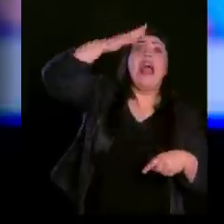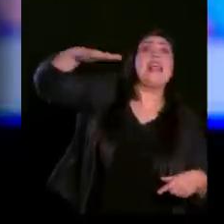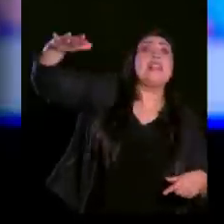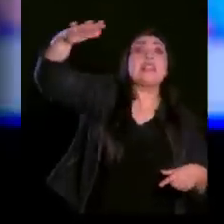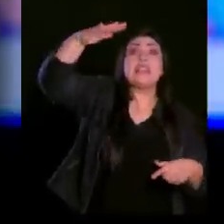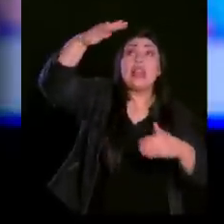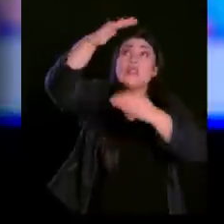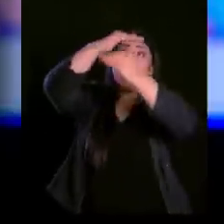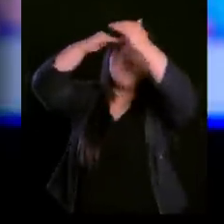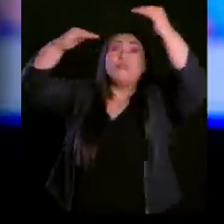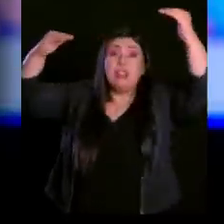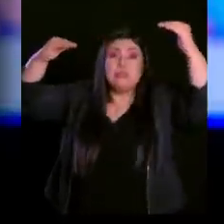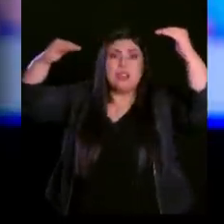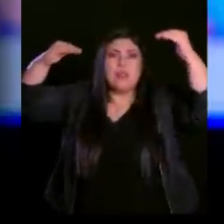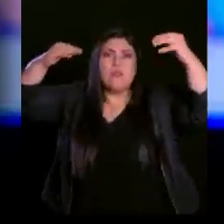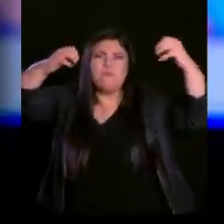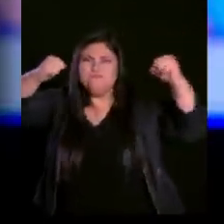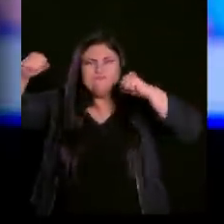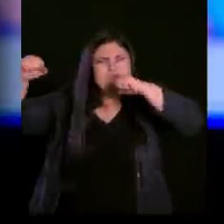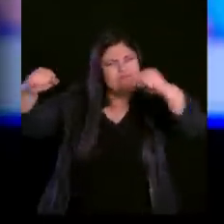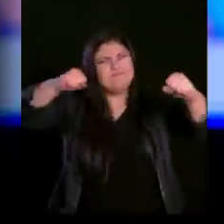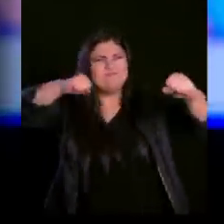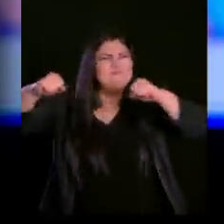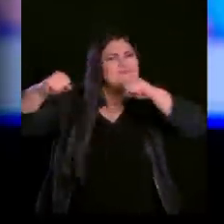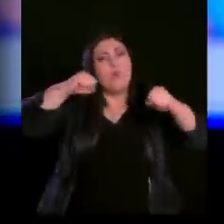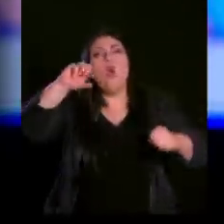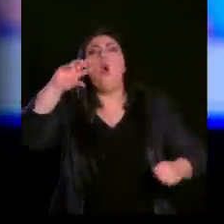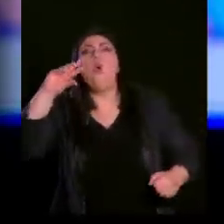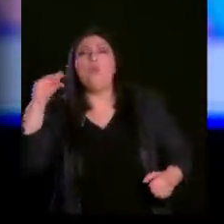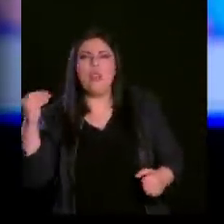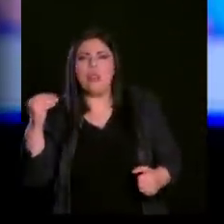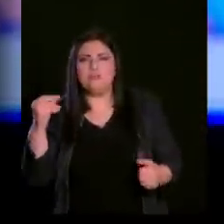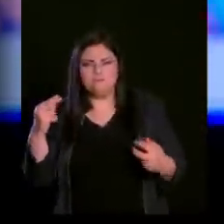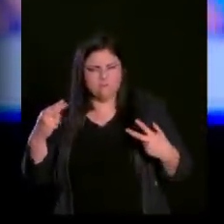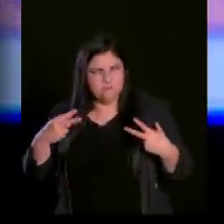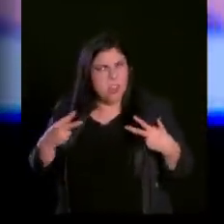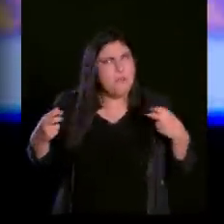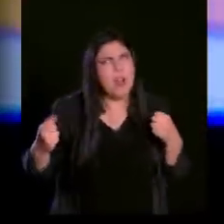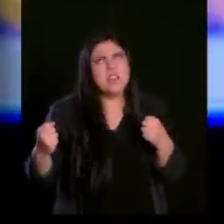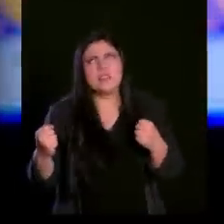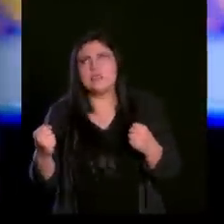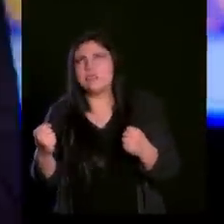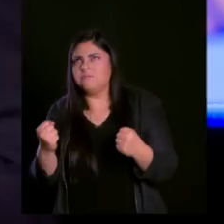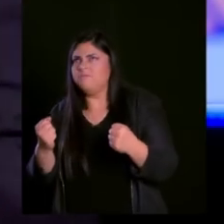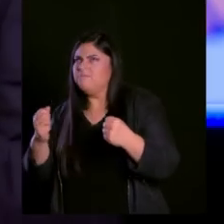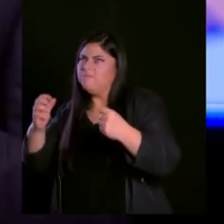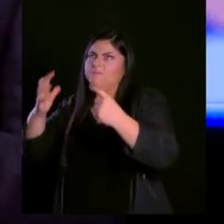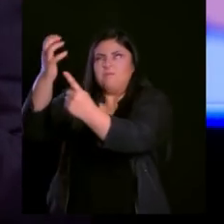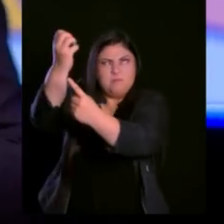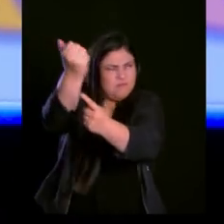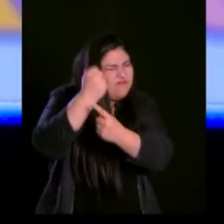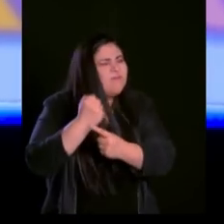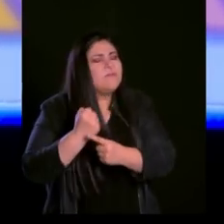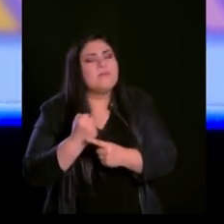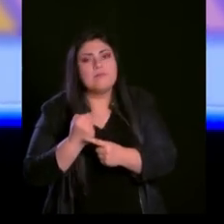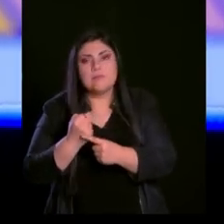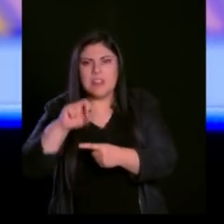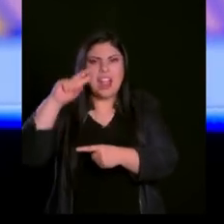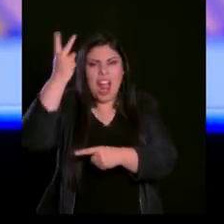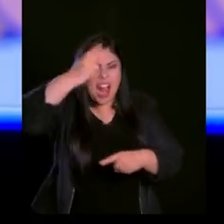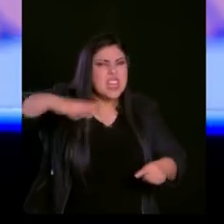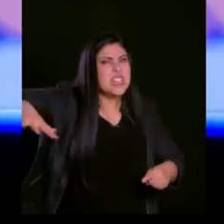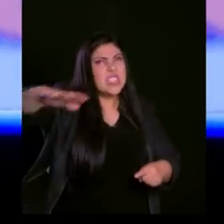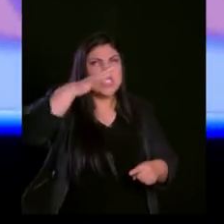cielos sufre violencia y los violentos lo arrebatan hay violencia en el cielo